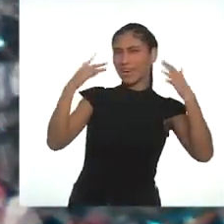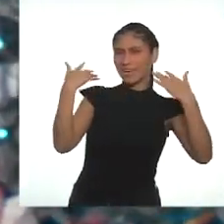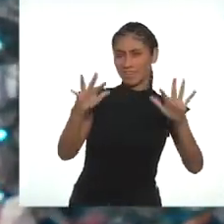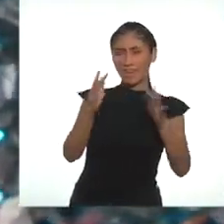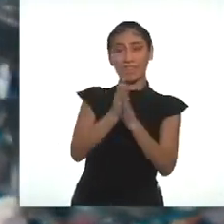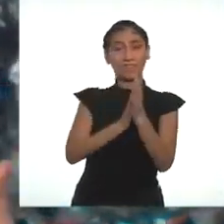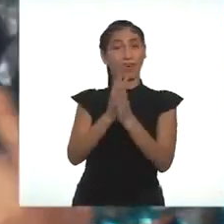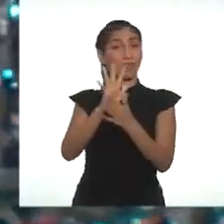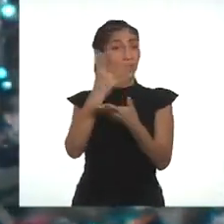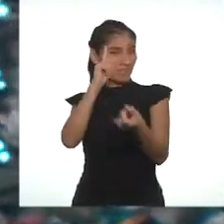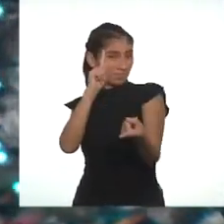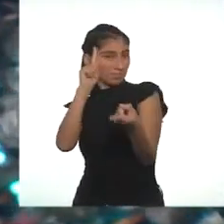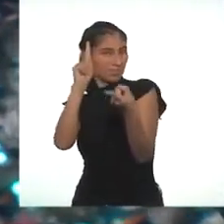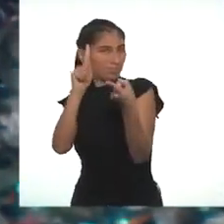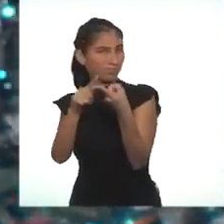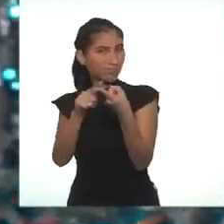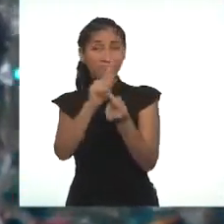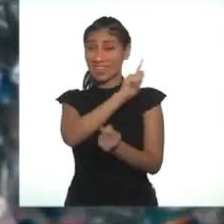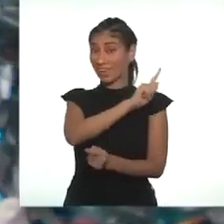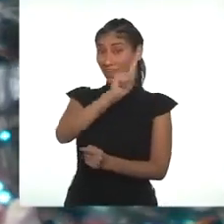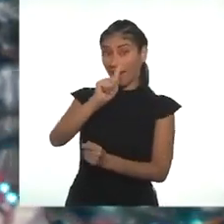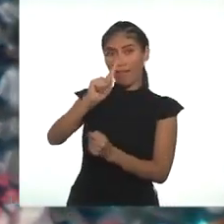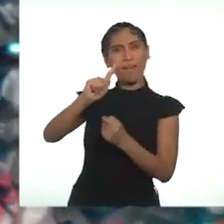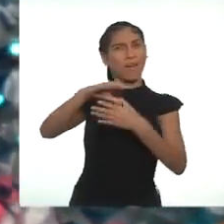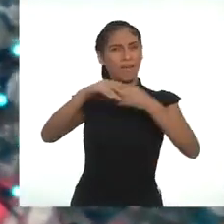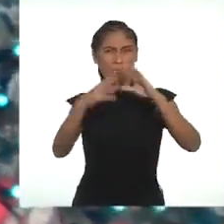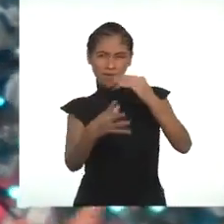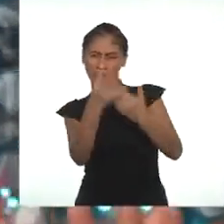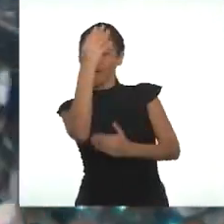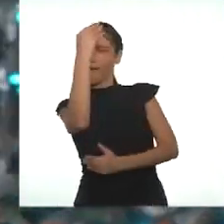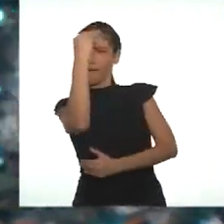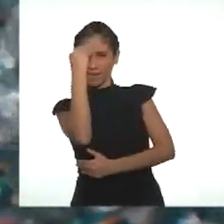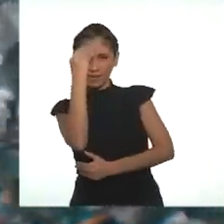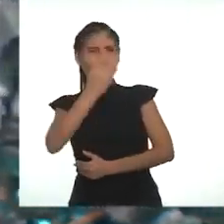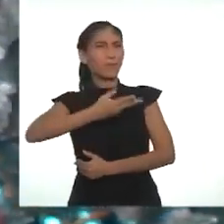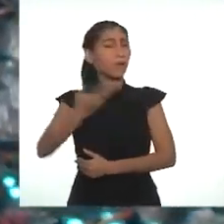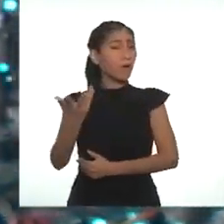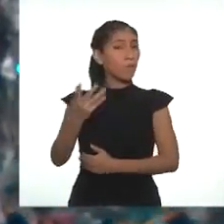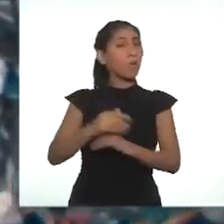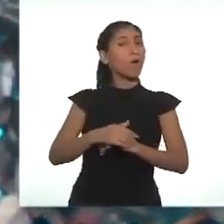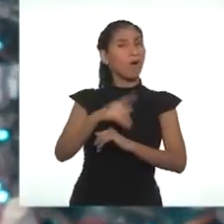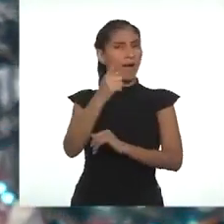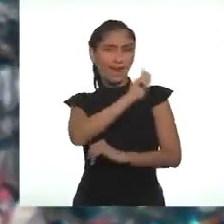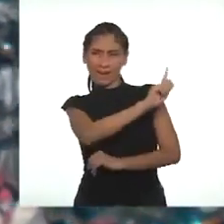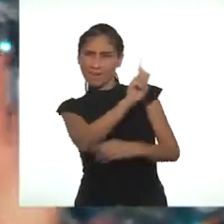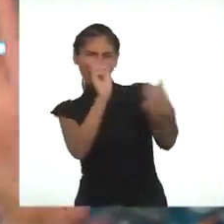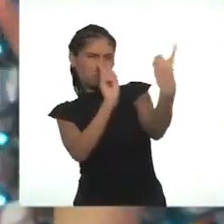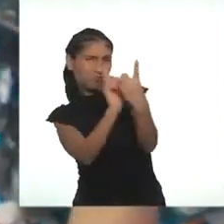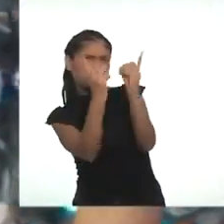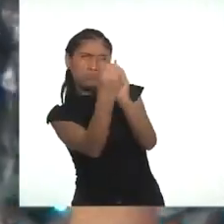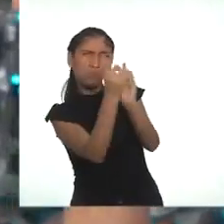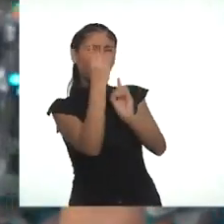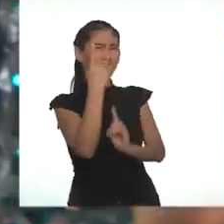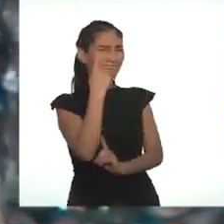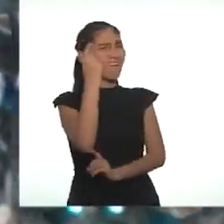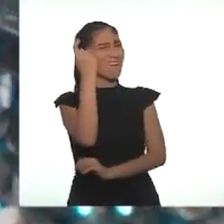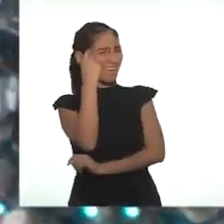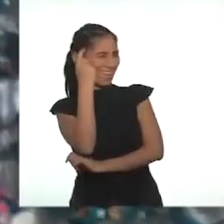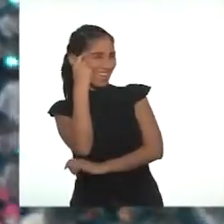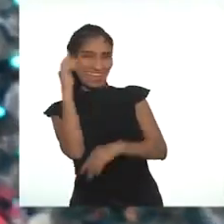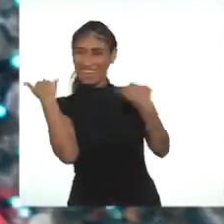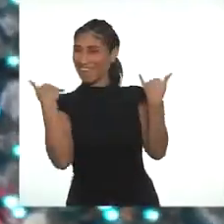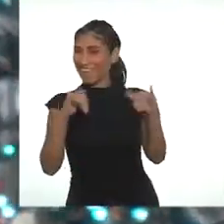preparamos para cumplir la misión de cada experiencia de aprendizaje, conociendo, conversando, reflexionando